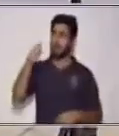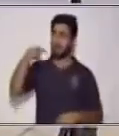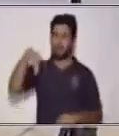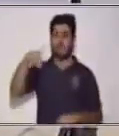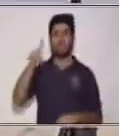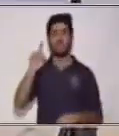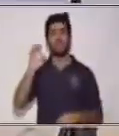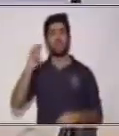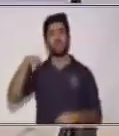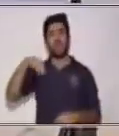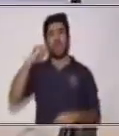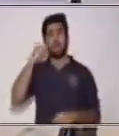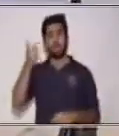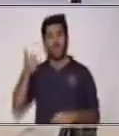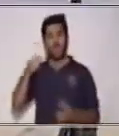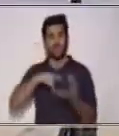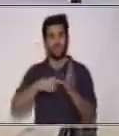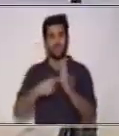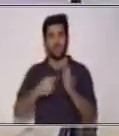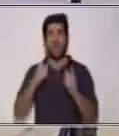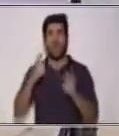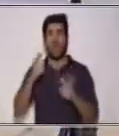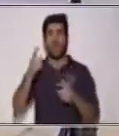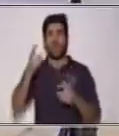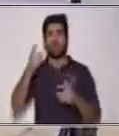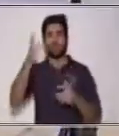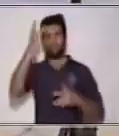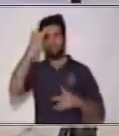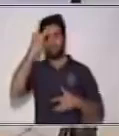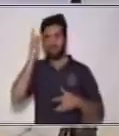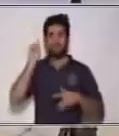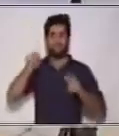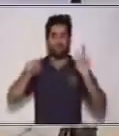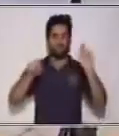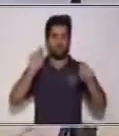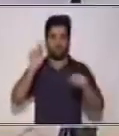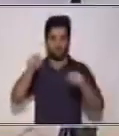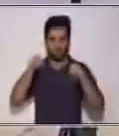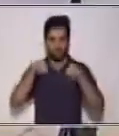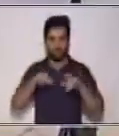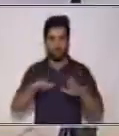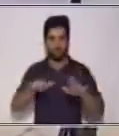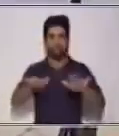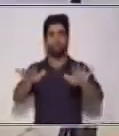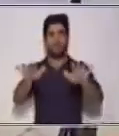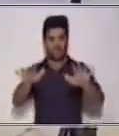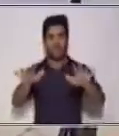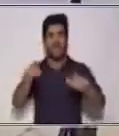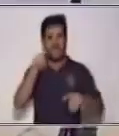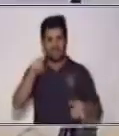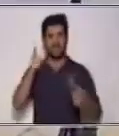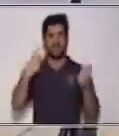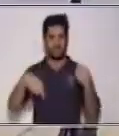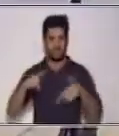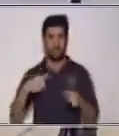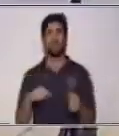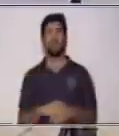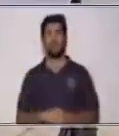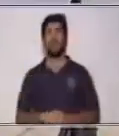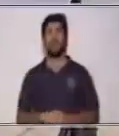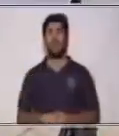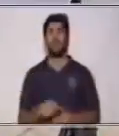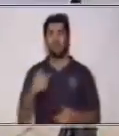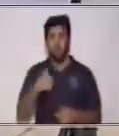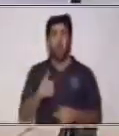decir que de ese tema central que yo tomé como investigador, significa que de ese tema no me tengo